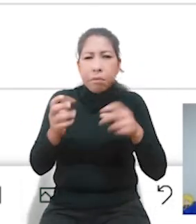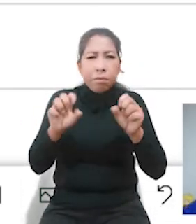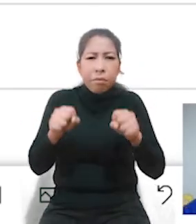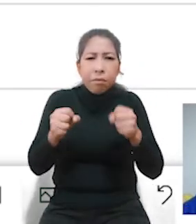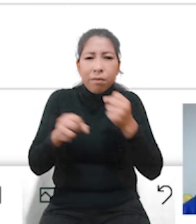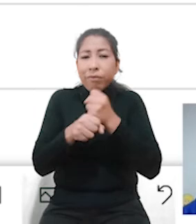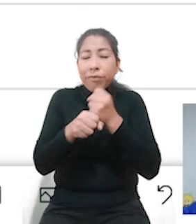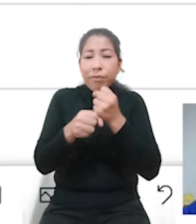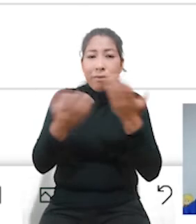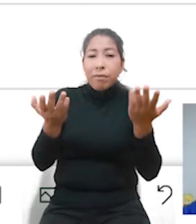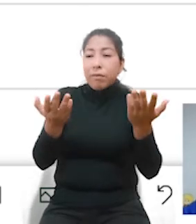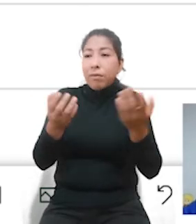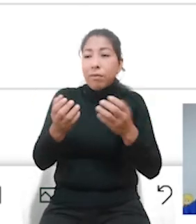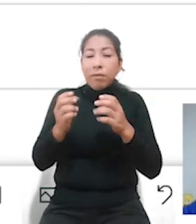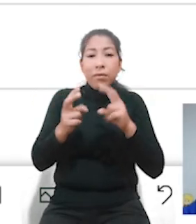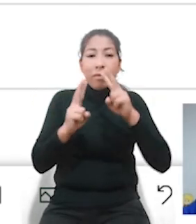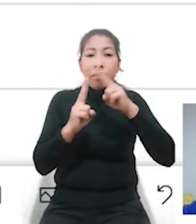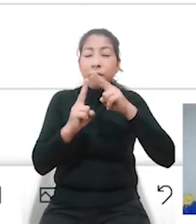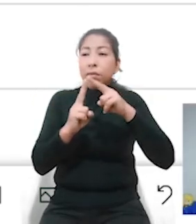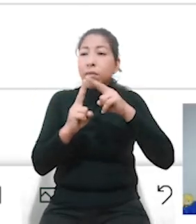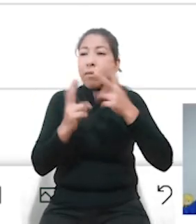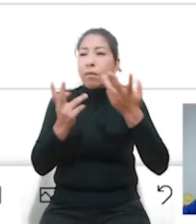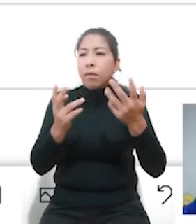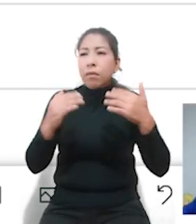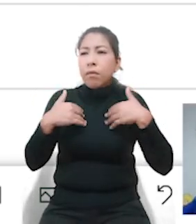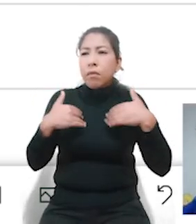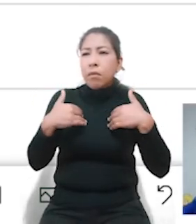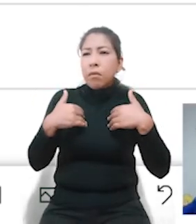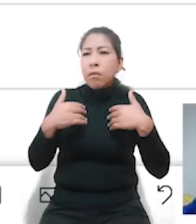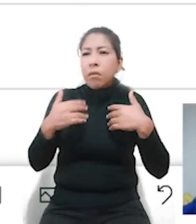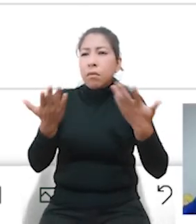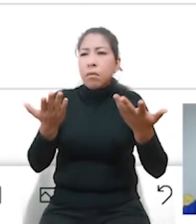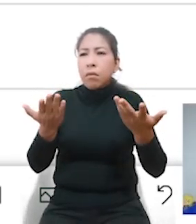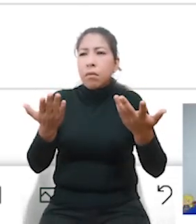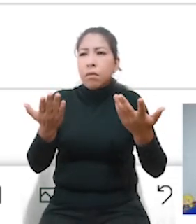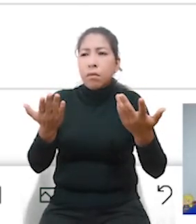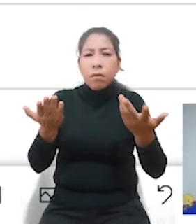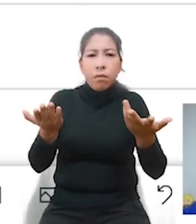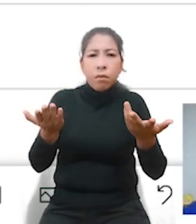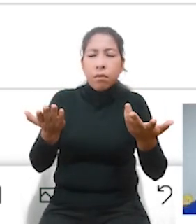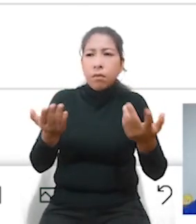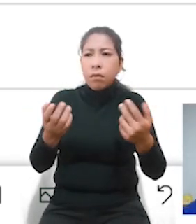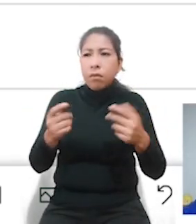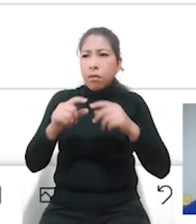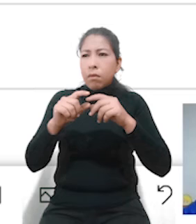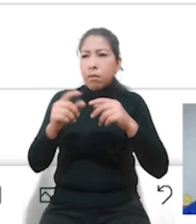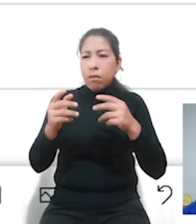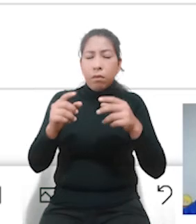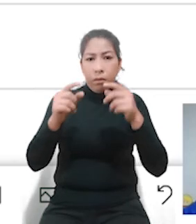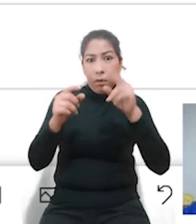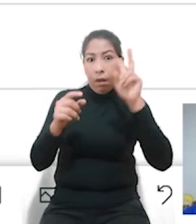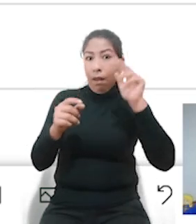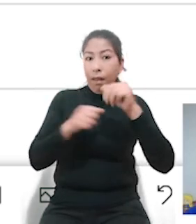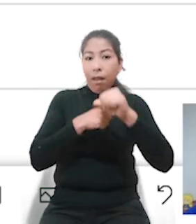podemos hacer en esta ecuación. Notemos que nuestro segundo logaritmo tiene un argumento que se abre con este corchete y se cierra